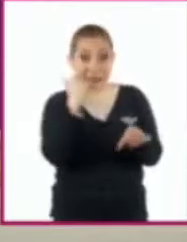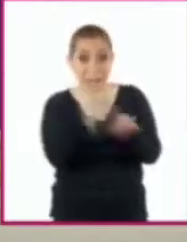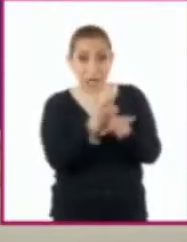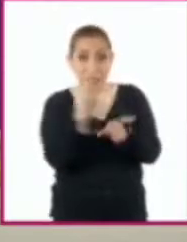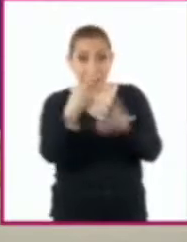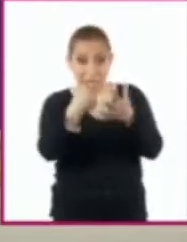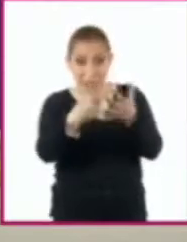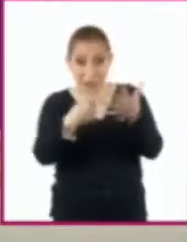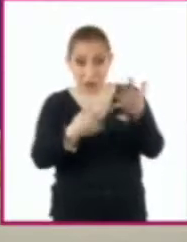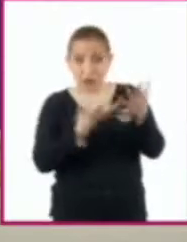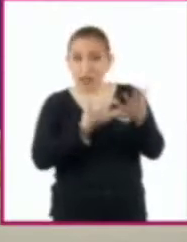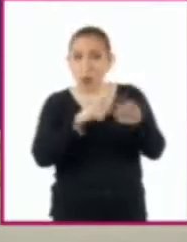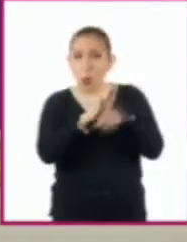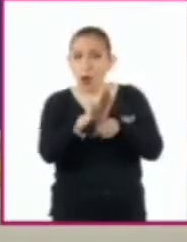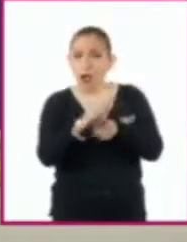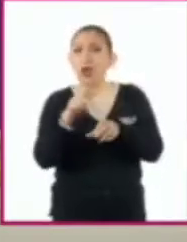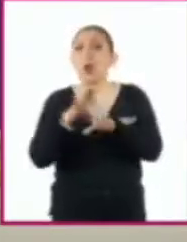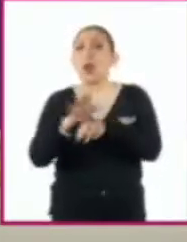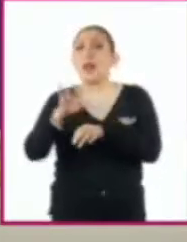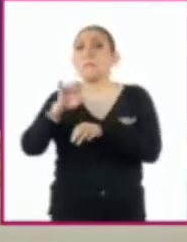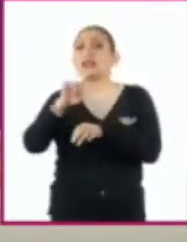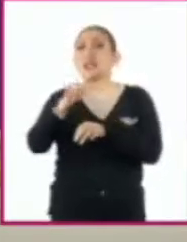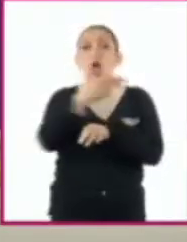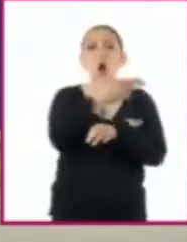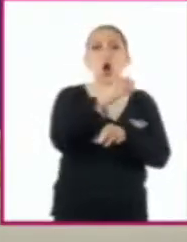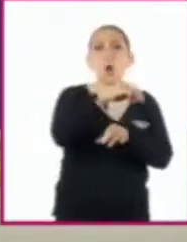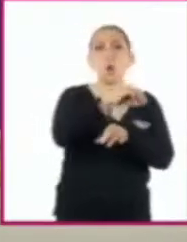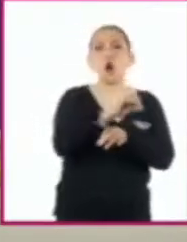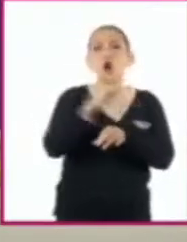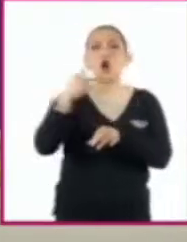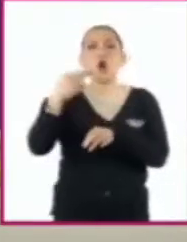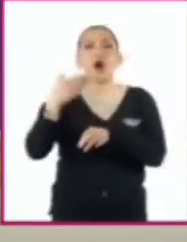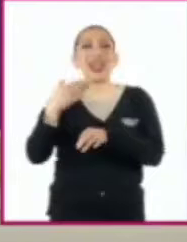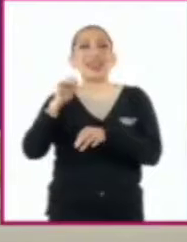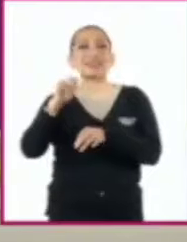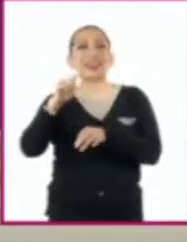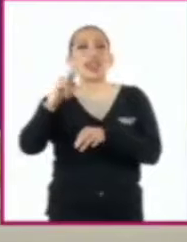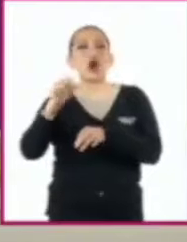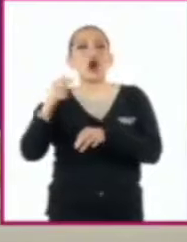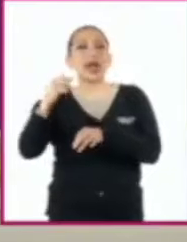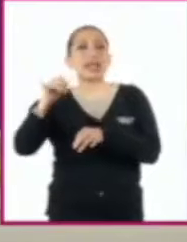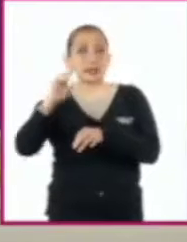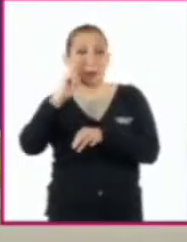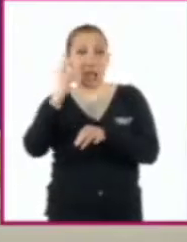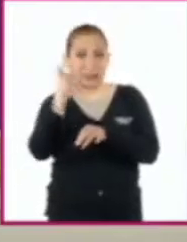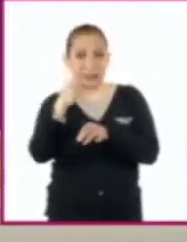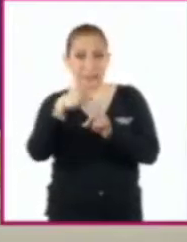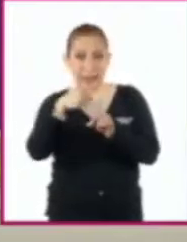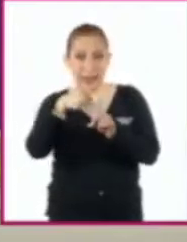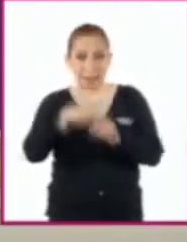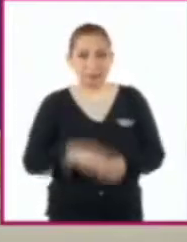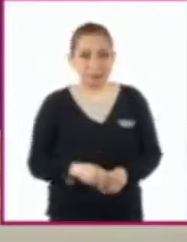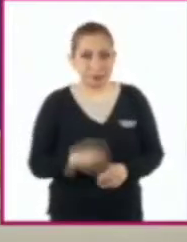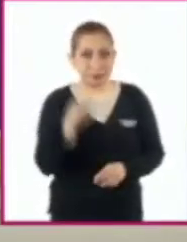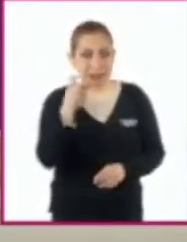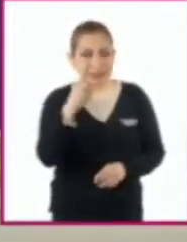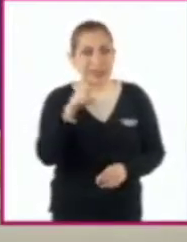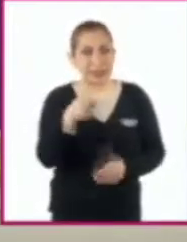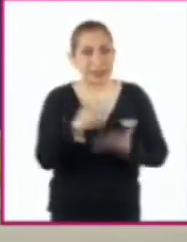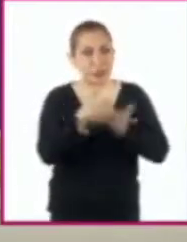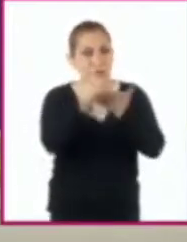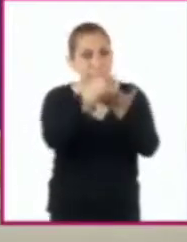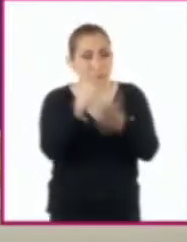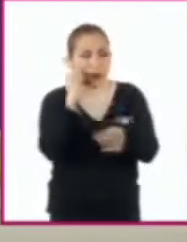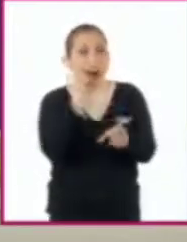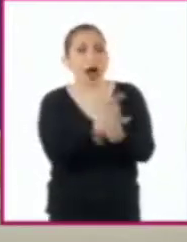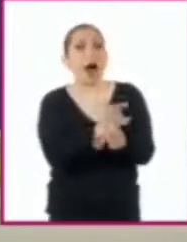sus componentes? ¿Qué tipo de mezclas son homogéneas o heterogéneas? Realicemos el siguiente reto, el cual permitirá